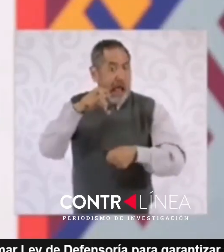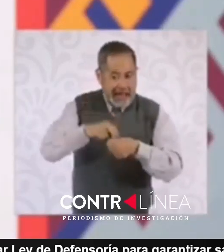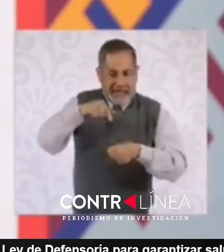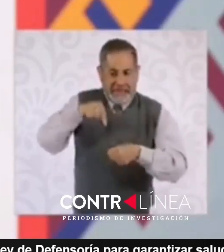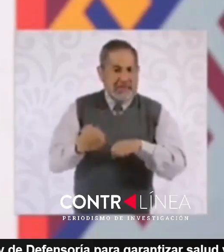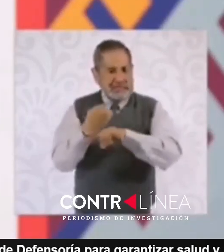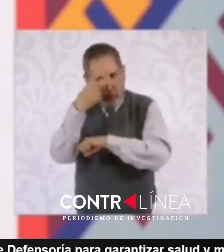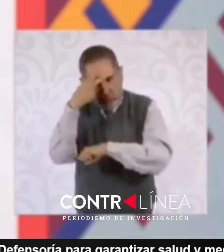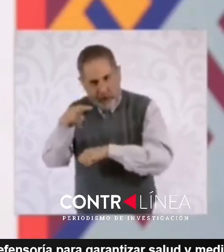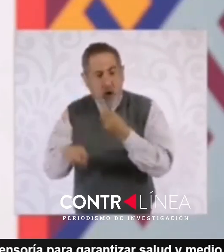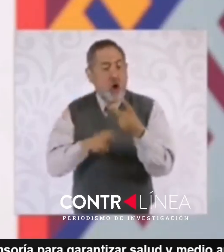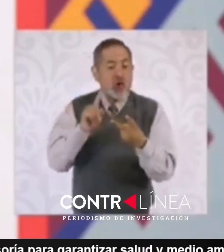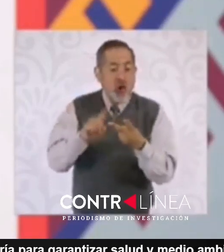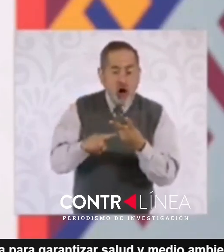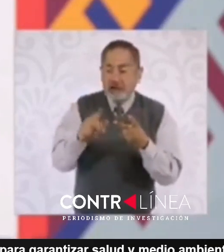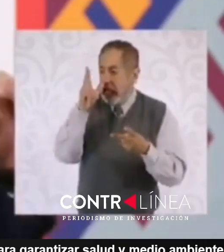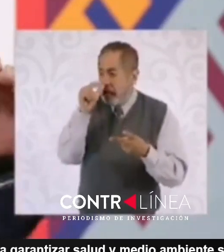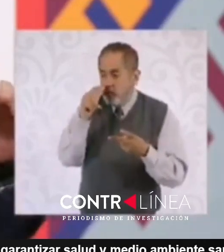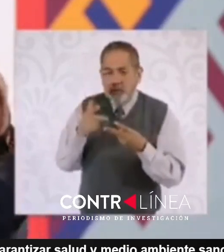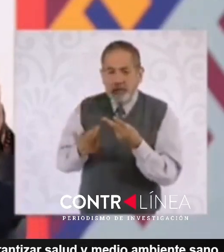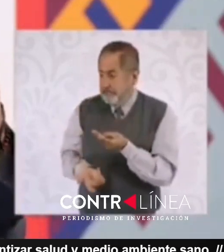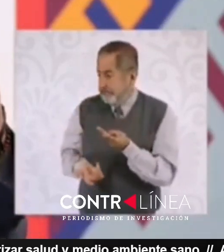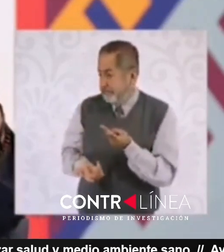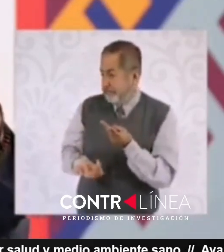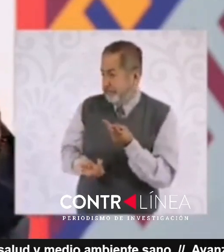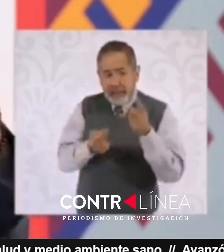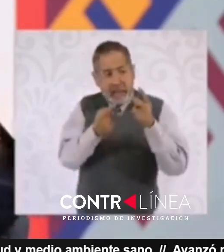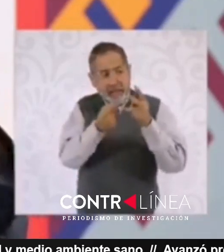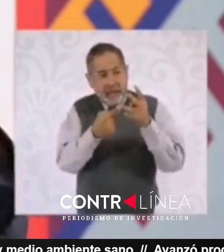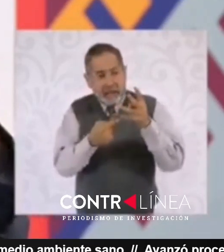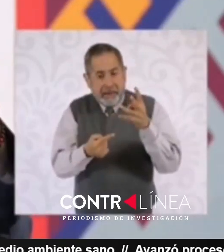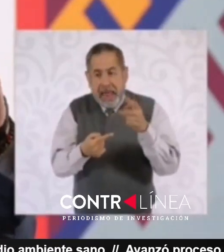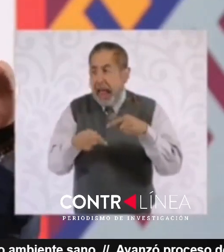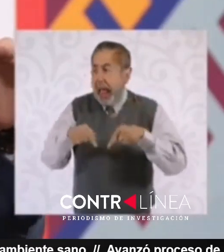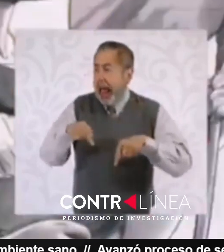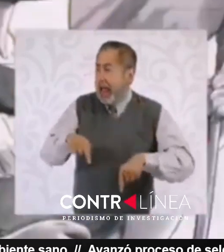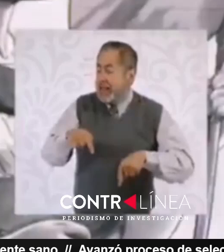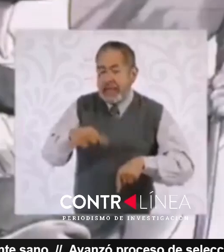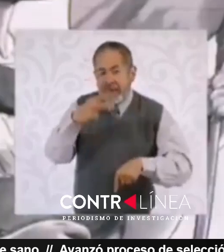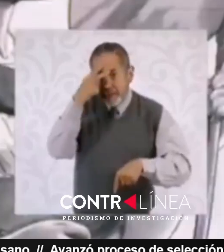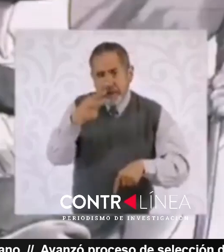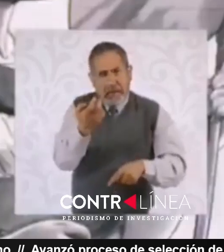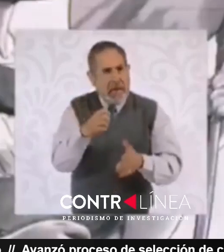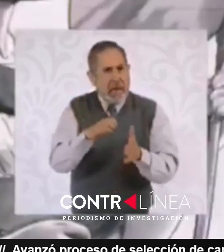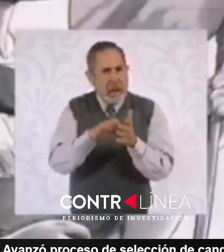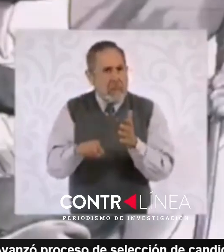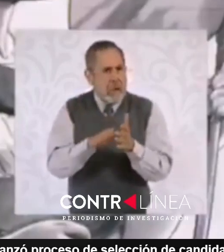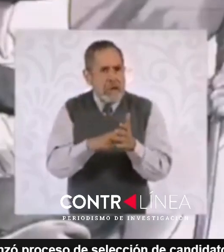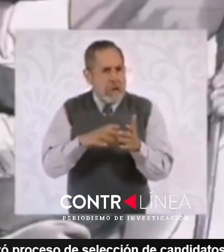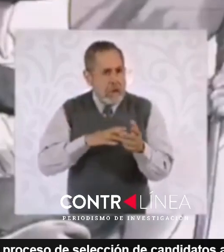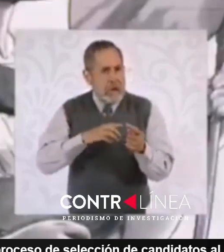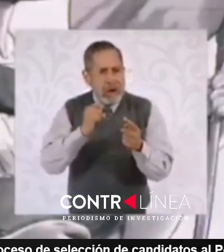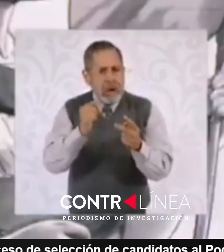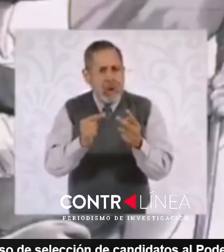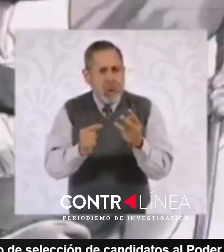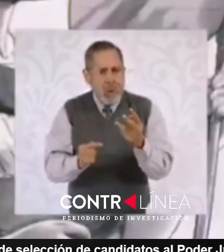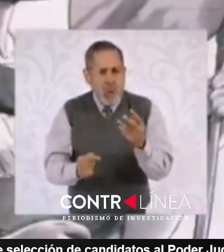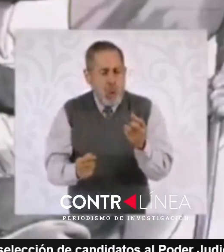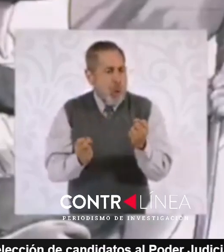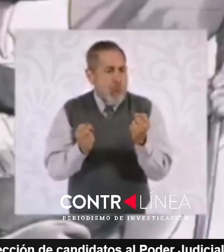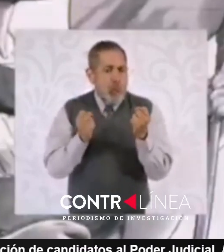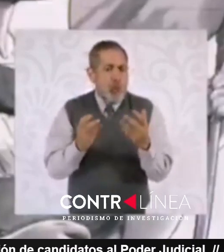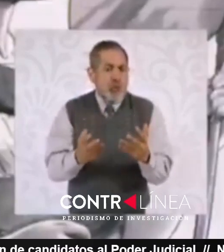2, Hermosillo. Y así sucesivamente te podría yo poner muchísimos ejemplos de cómo